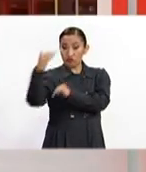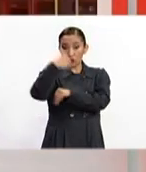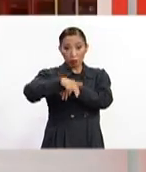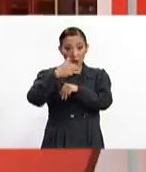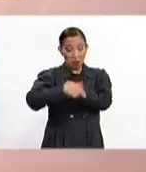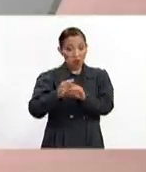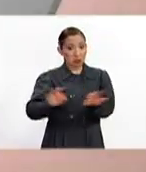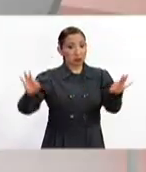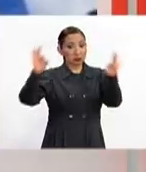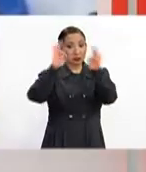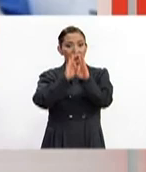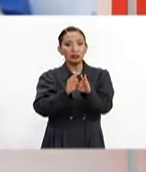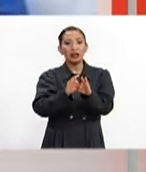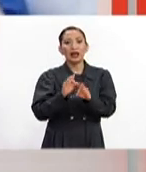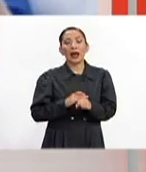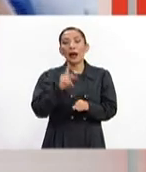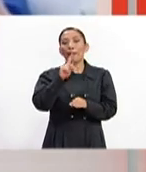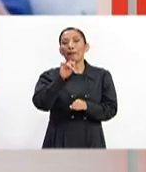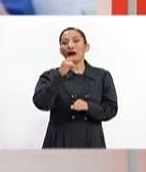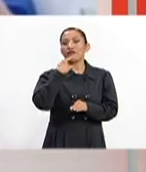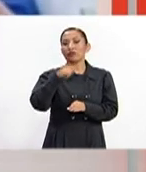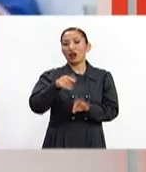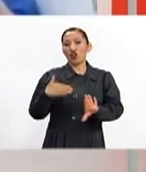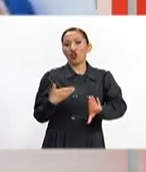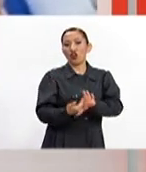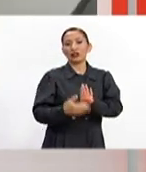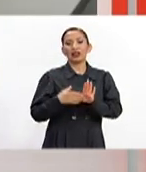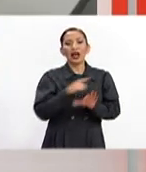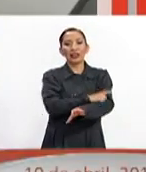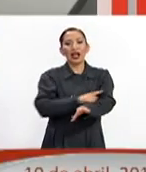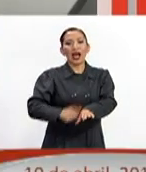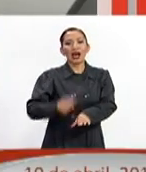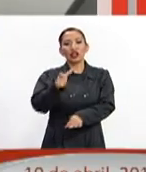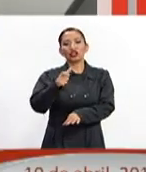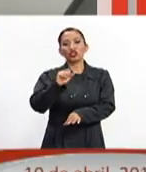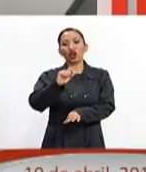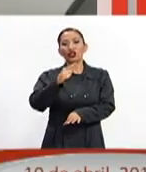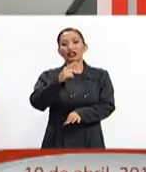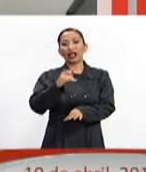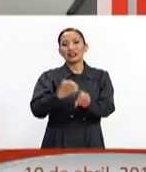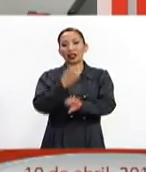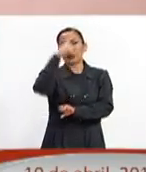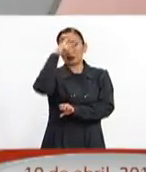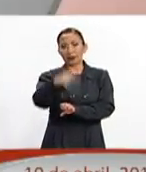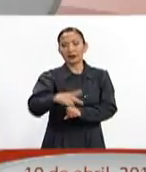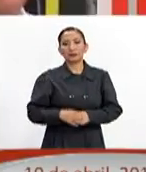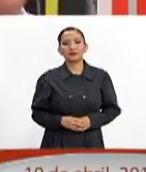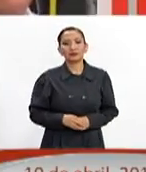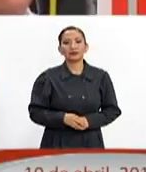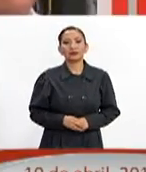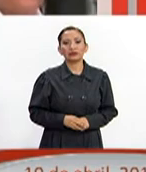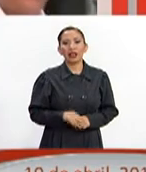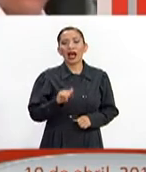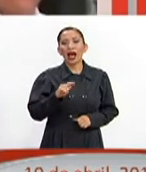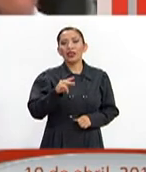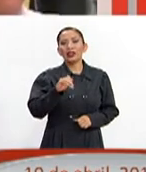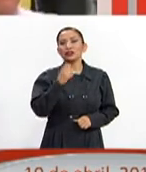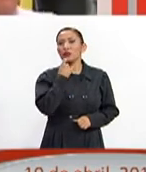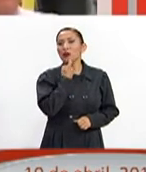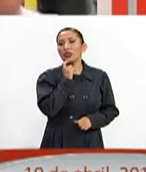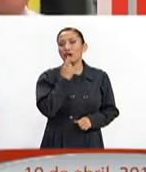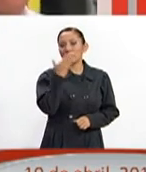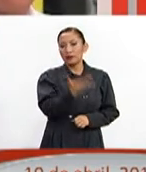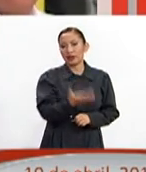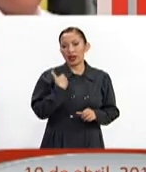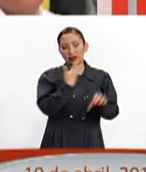cifra récord. El PAN denuncia agresión contra la delegada Xóchitl Gálvez en el Estado de México. Andrés Manuel López Obrador